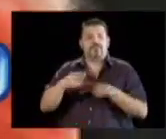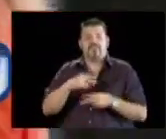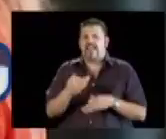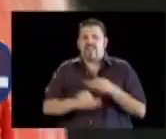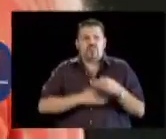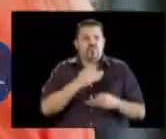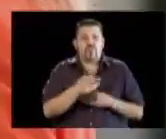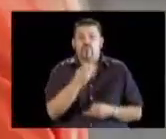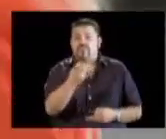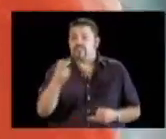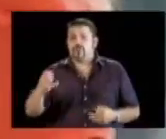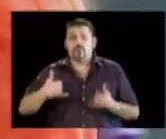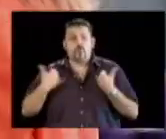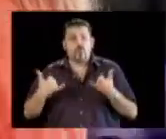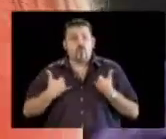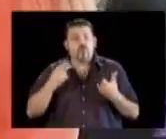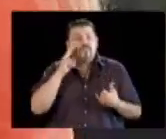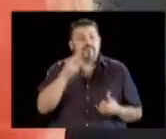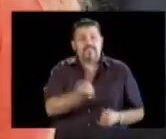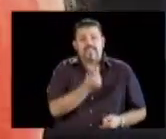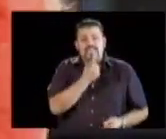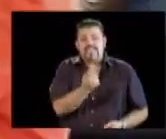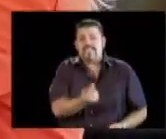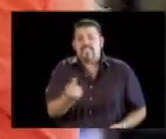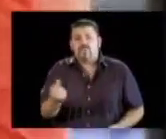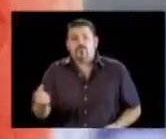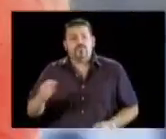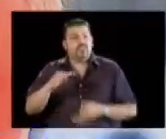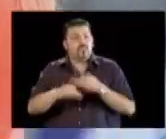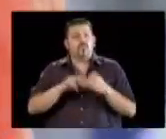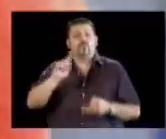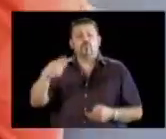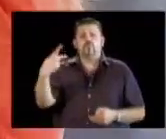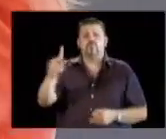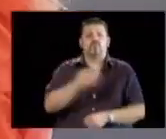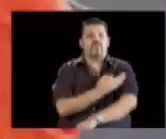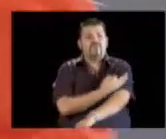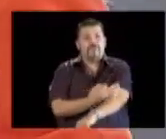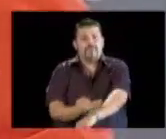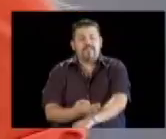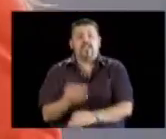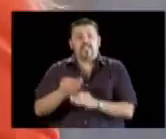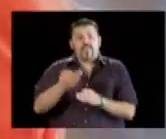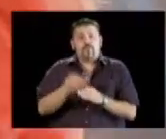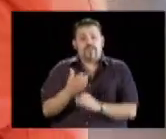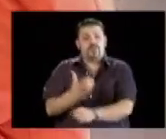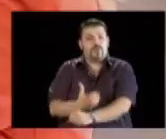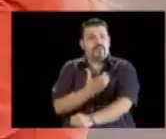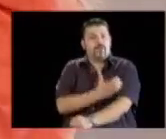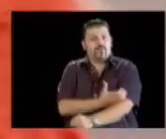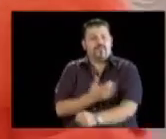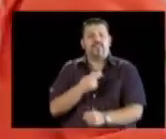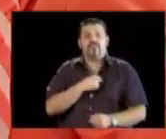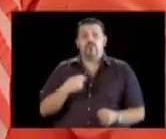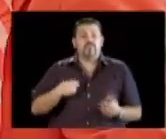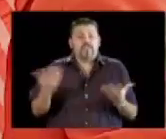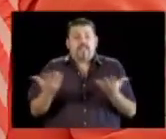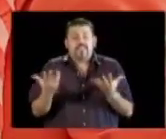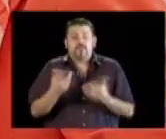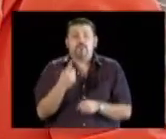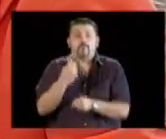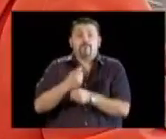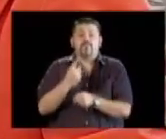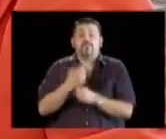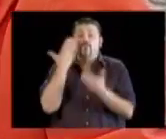estos jovencitos que están aquí, todos estos niños que son ellos y sus familias, que son los que nos van a acompañar a ser nuestros primeros